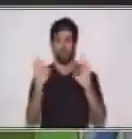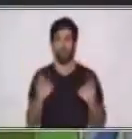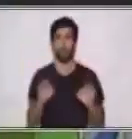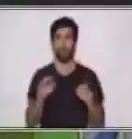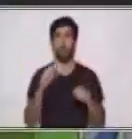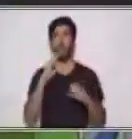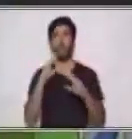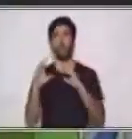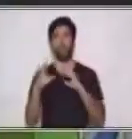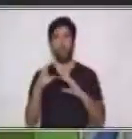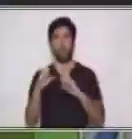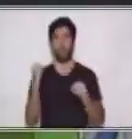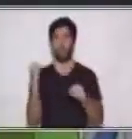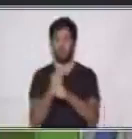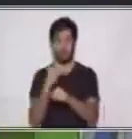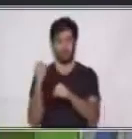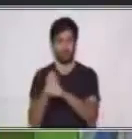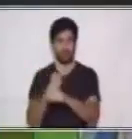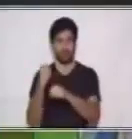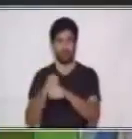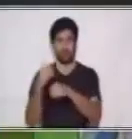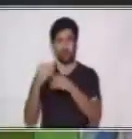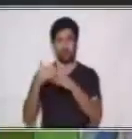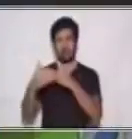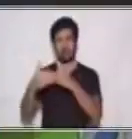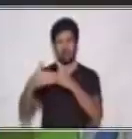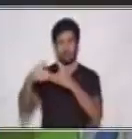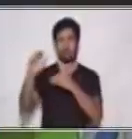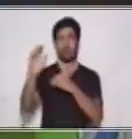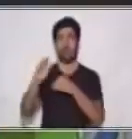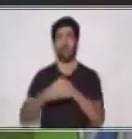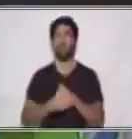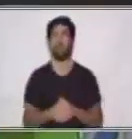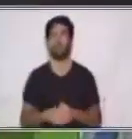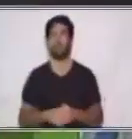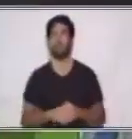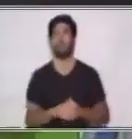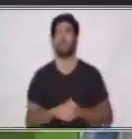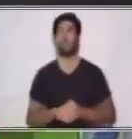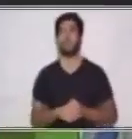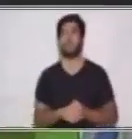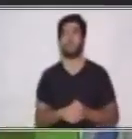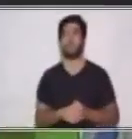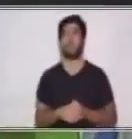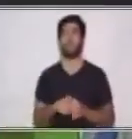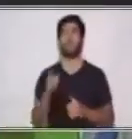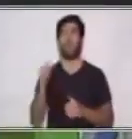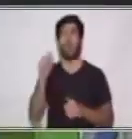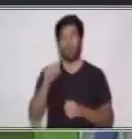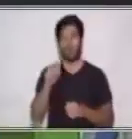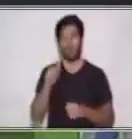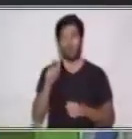surge un grupo de civilizaciones y entre ellos están los fenicios,